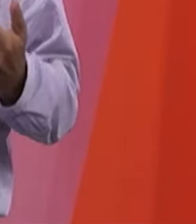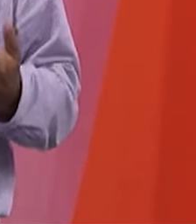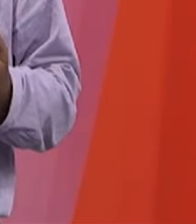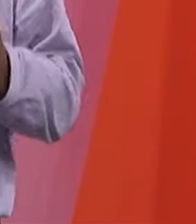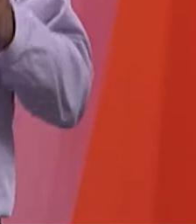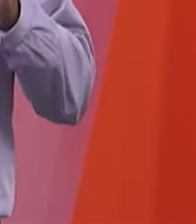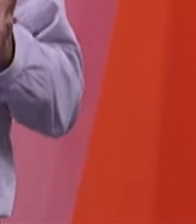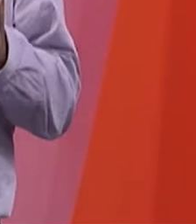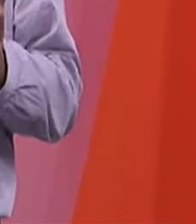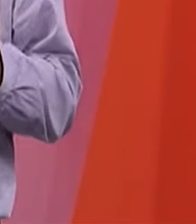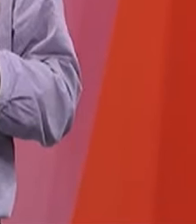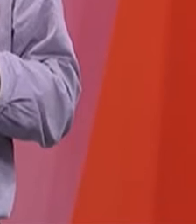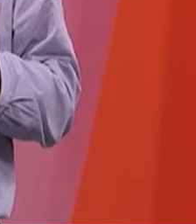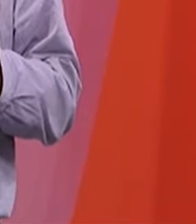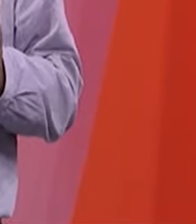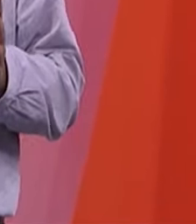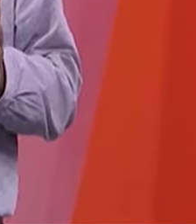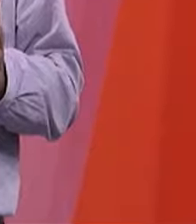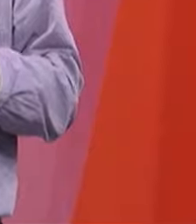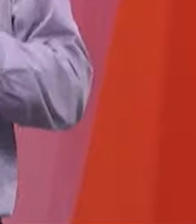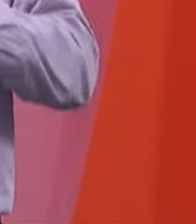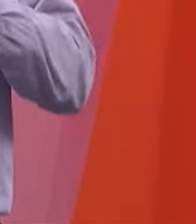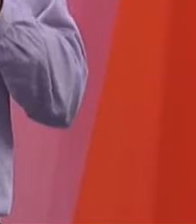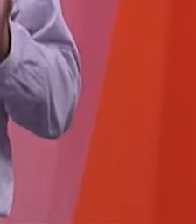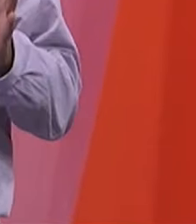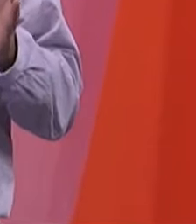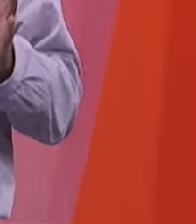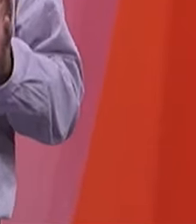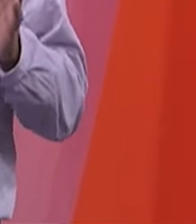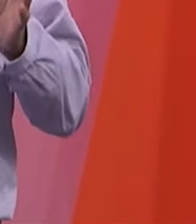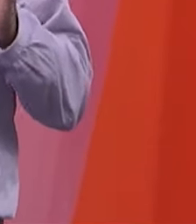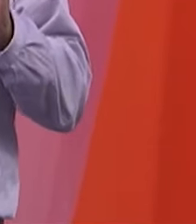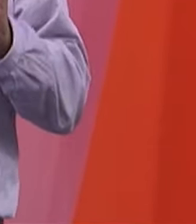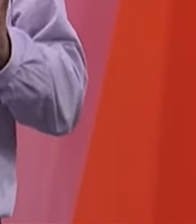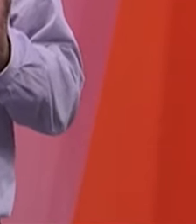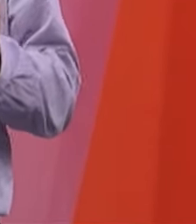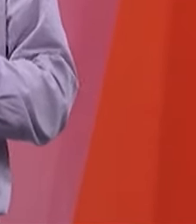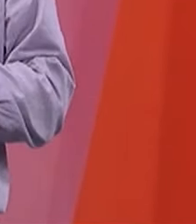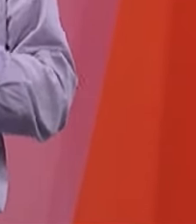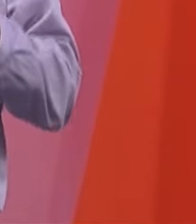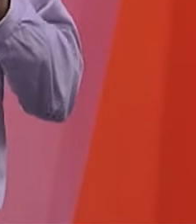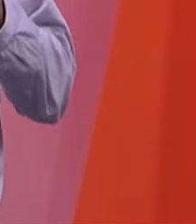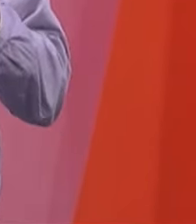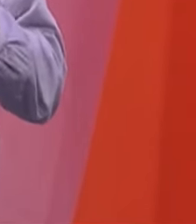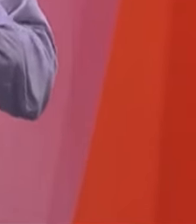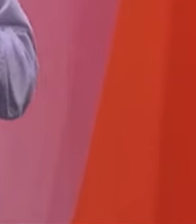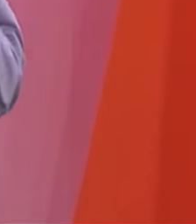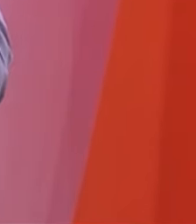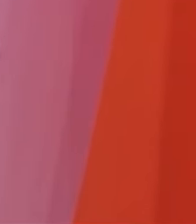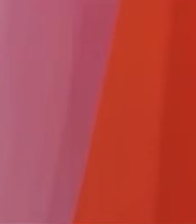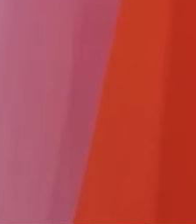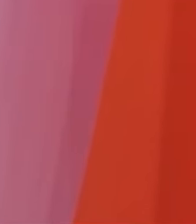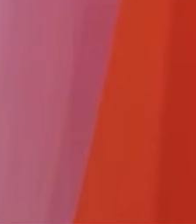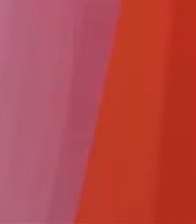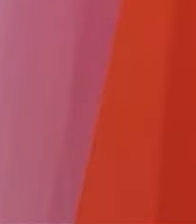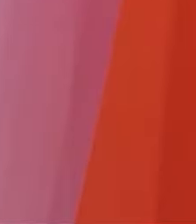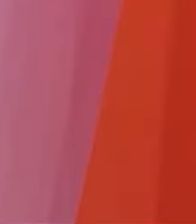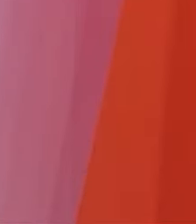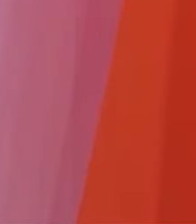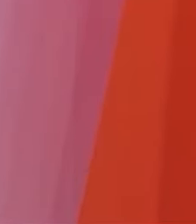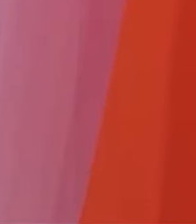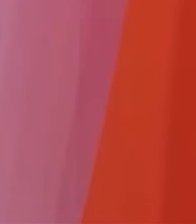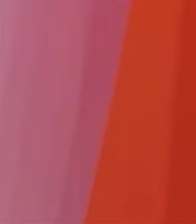todos compartamos. Ya cuando empecemos a escuchar, que empecemos a practicar, no importa que mezclemos inglés o español. Muchas personas no les gusta, pero es una